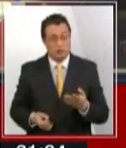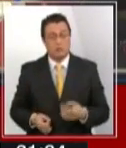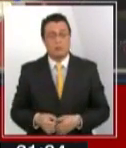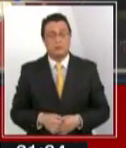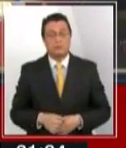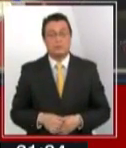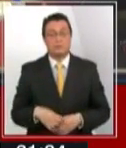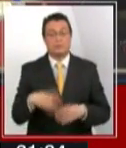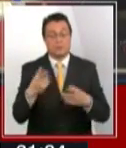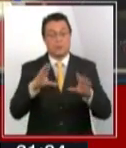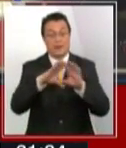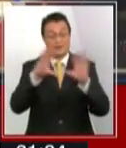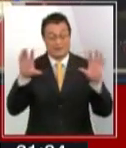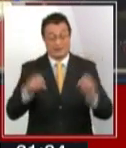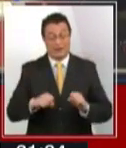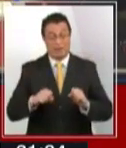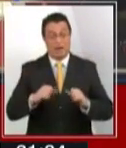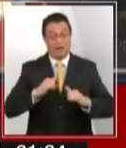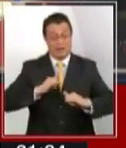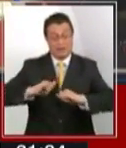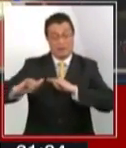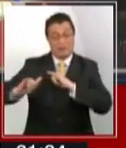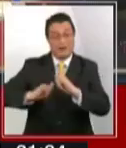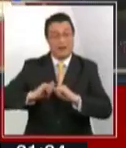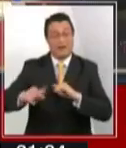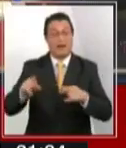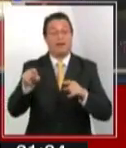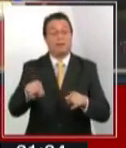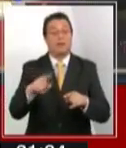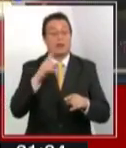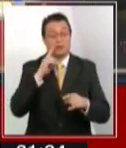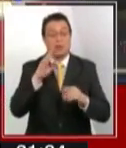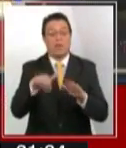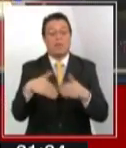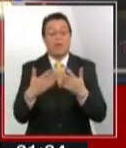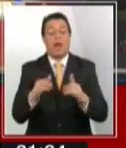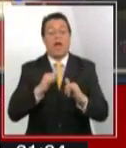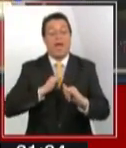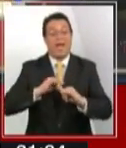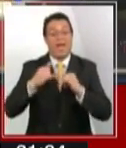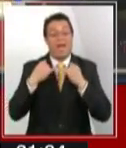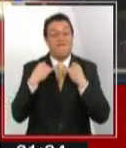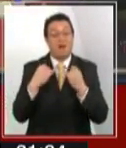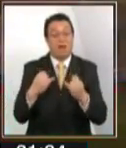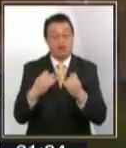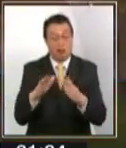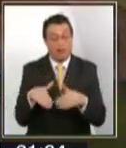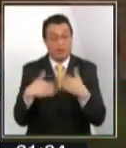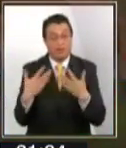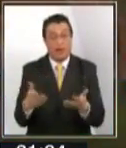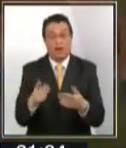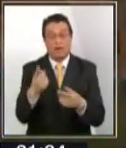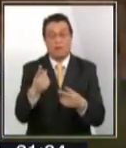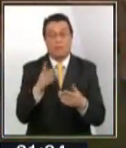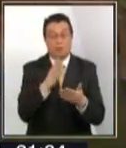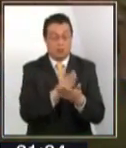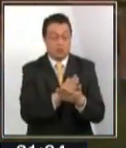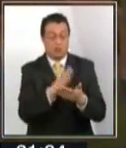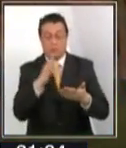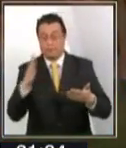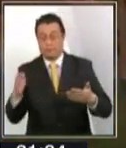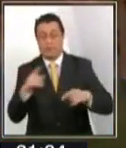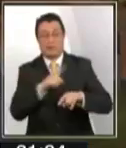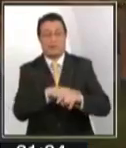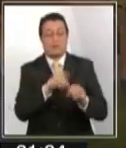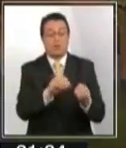El sistema informático de CENAME, que se denomina CENAINFO, es un sistema que entrega información con un fuerte desfase y